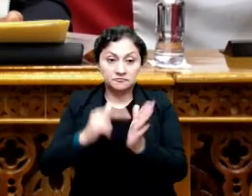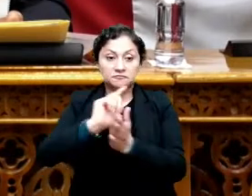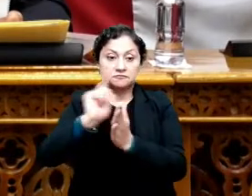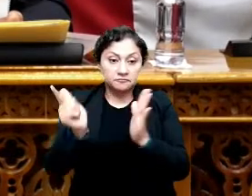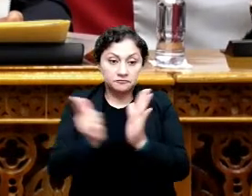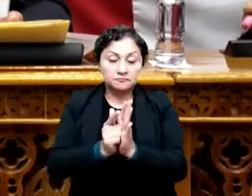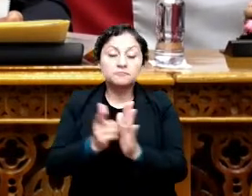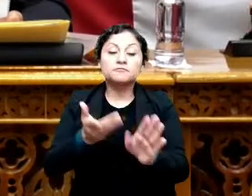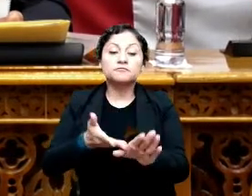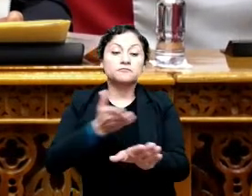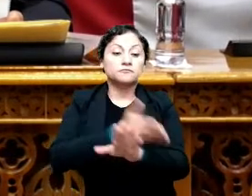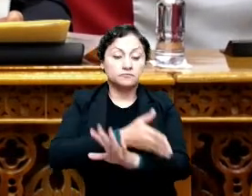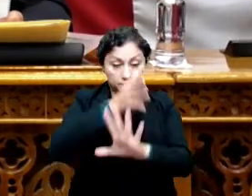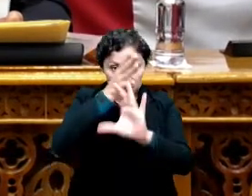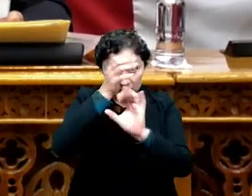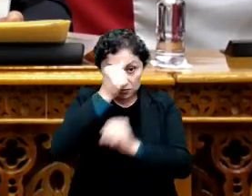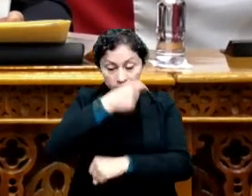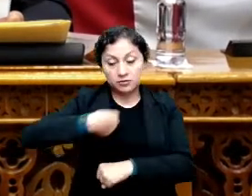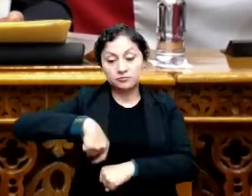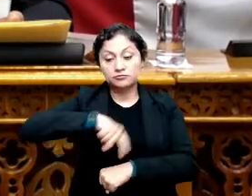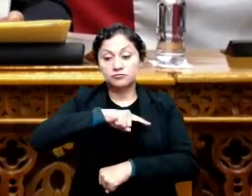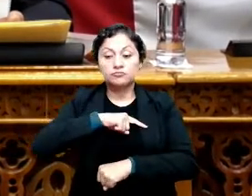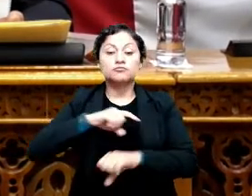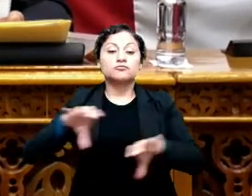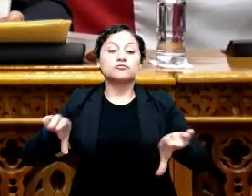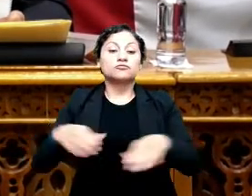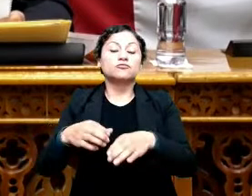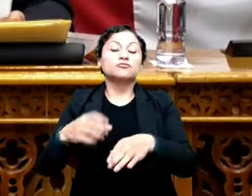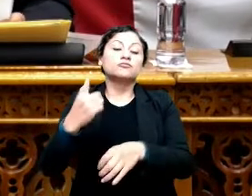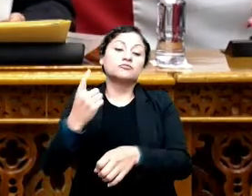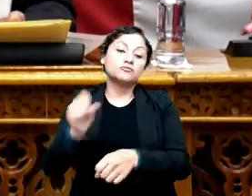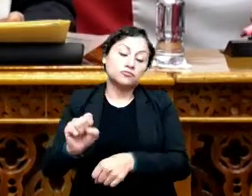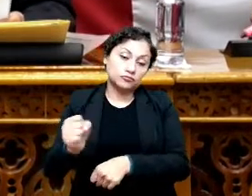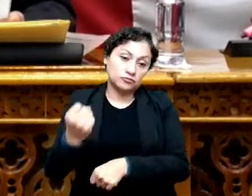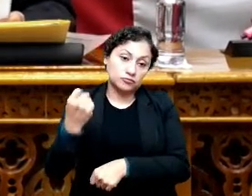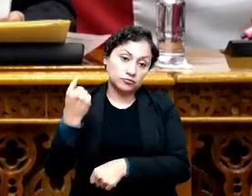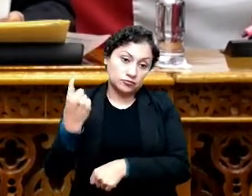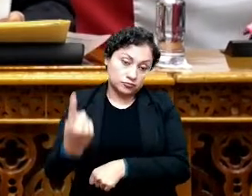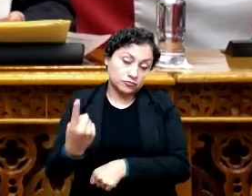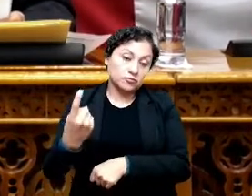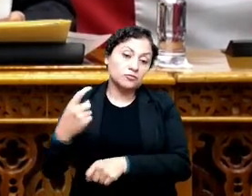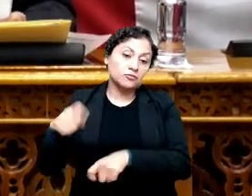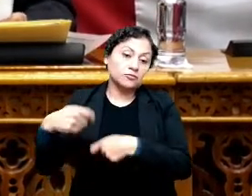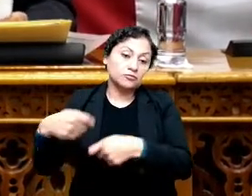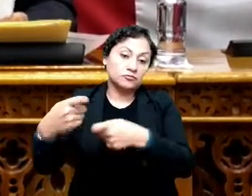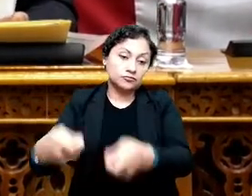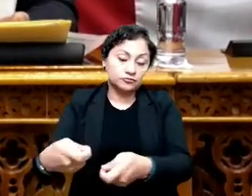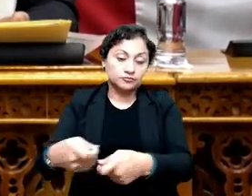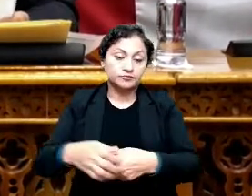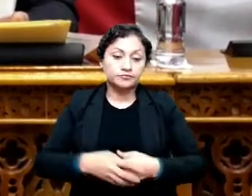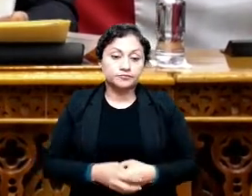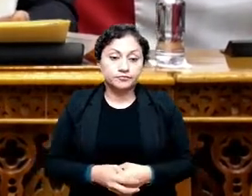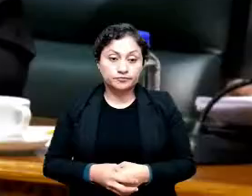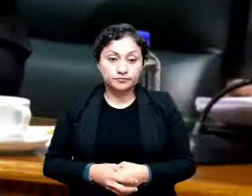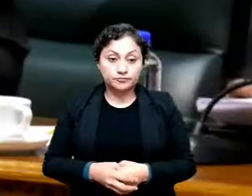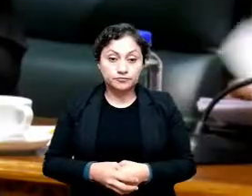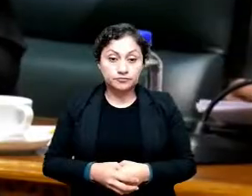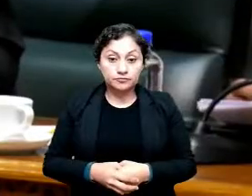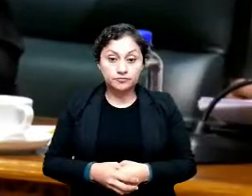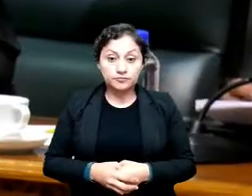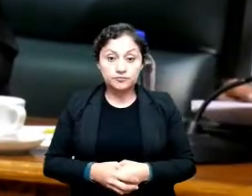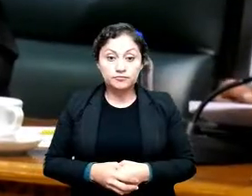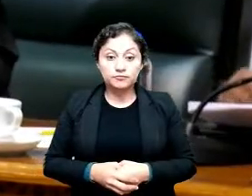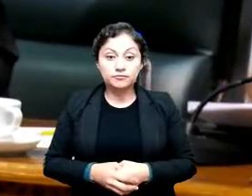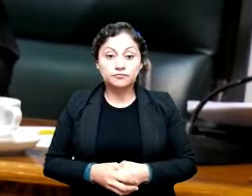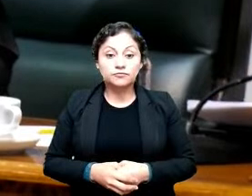la 61ª legislatura, así como a las prácticas y usos parlamentarios de esta soberanía.